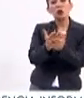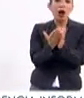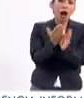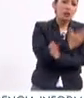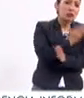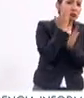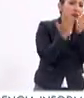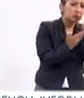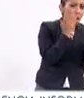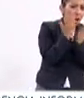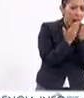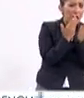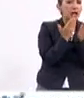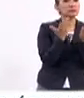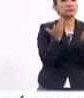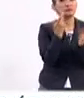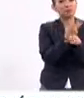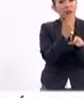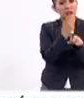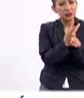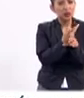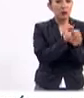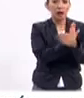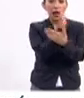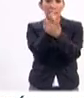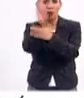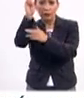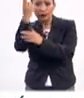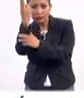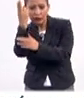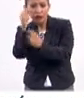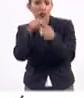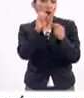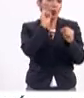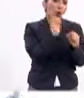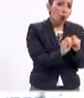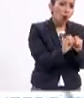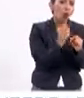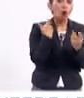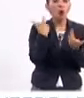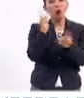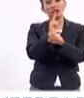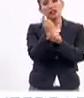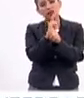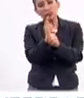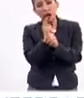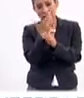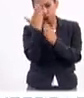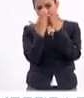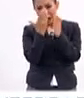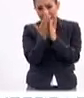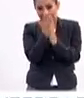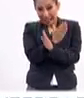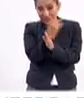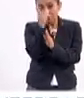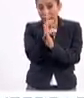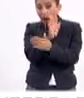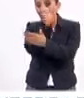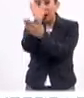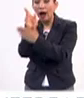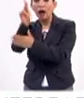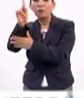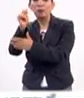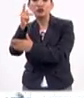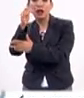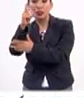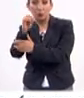tener básicamente el título de bachillerato si quiere estudiar una licenciatura, o por supuesto del de licenciatura si